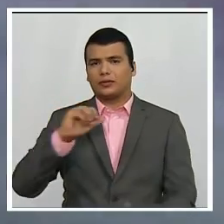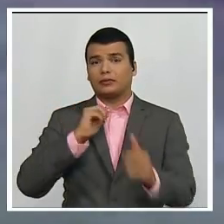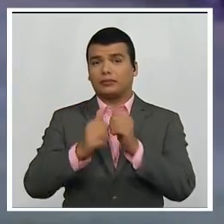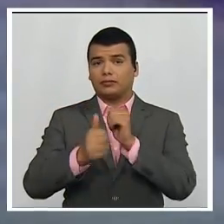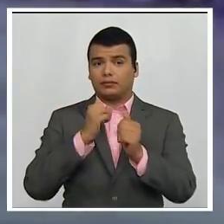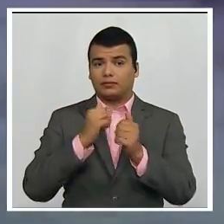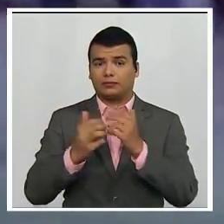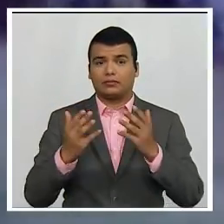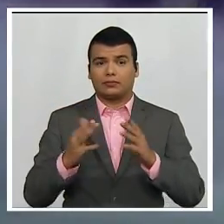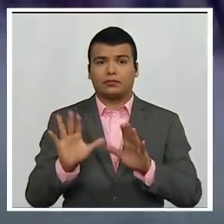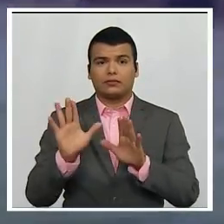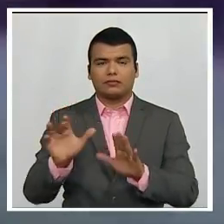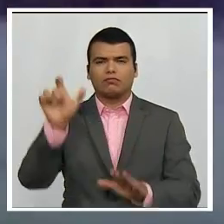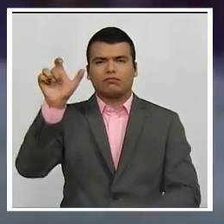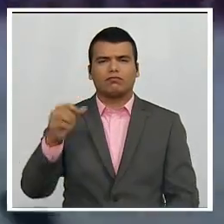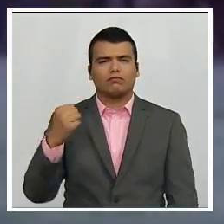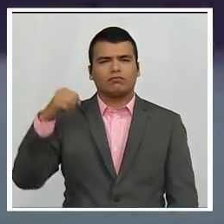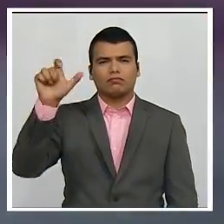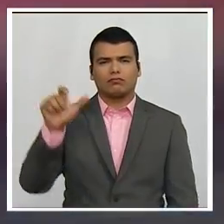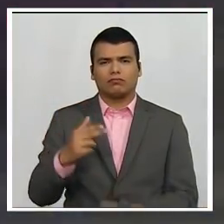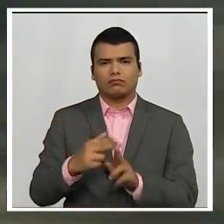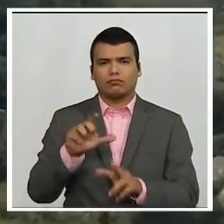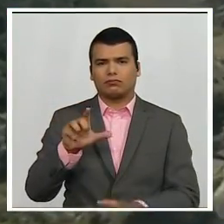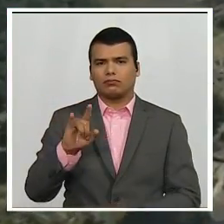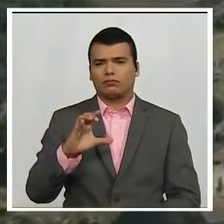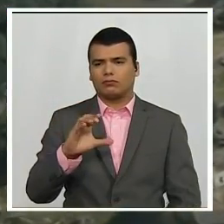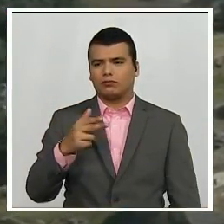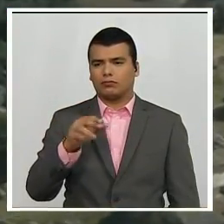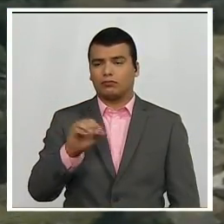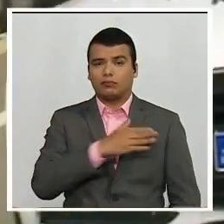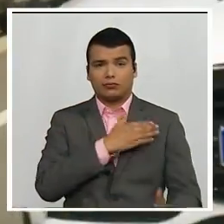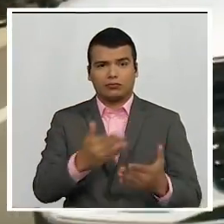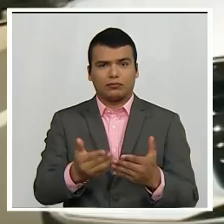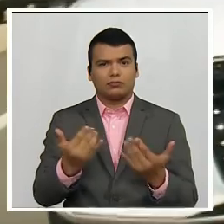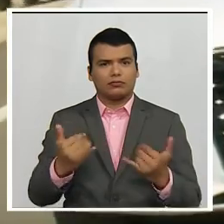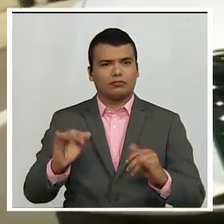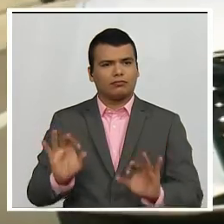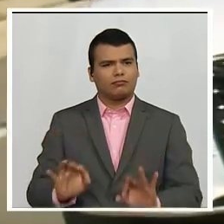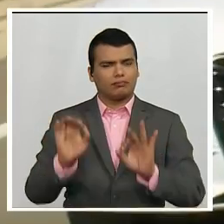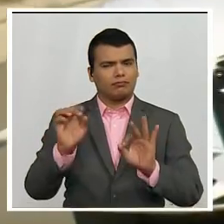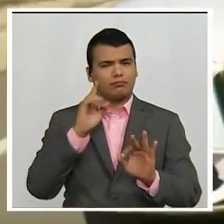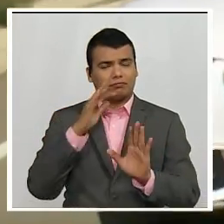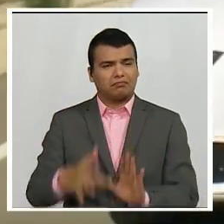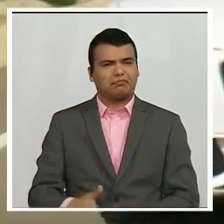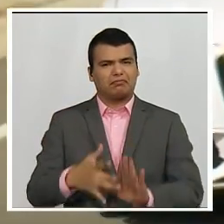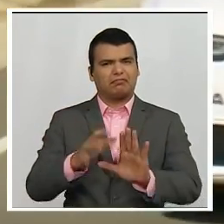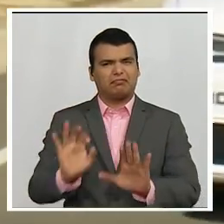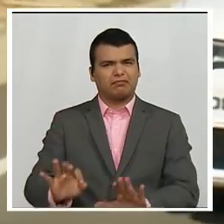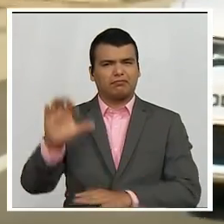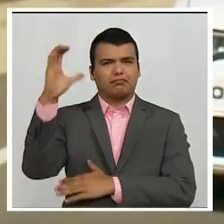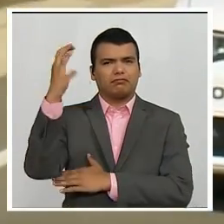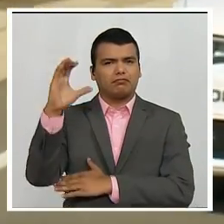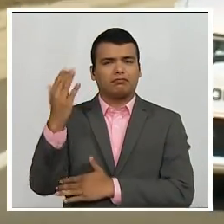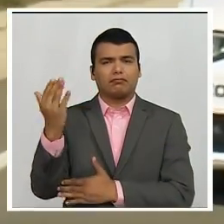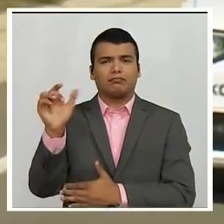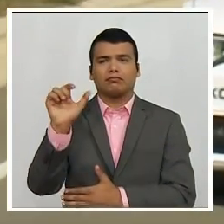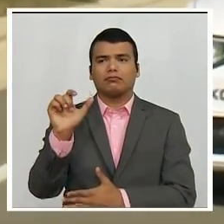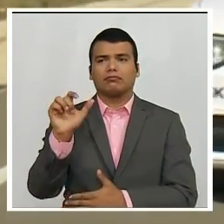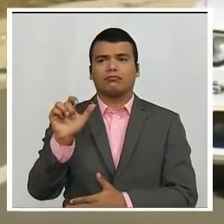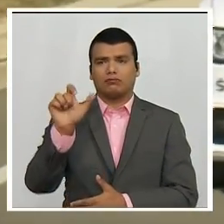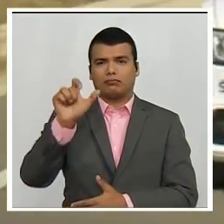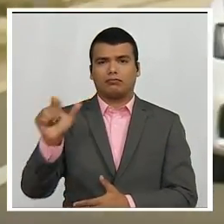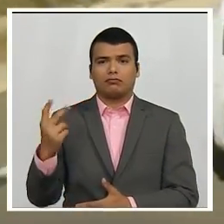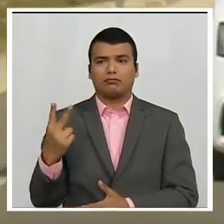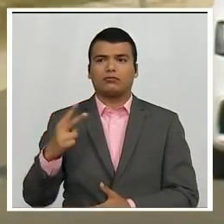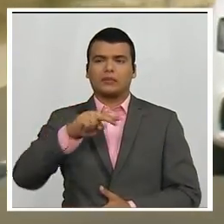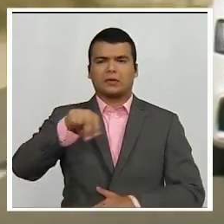el vencedor fue el lucho herrera hasta ahora el balance es positivo para colombia en la vuelta españa con dos sobres en el